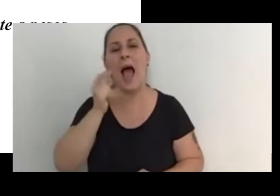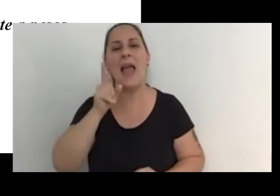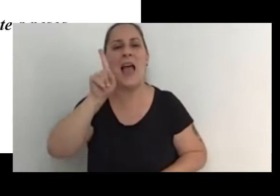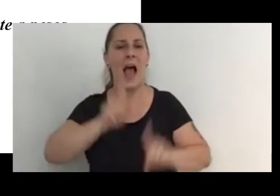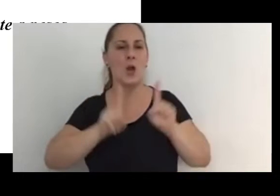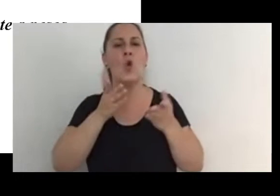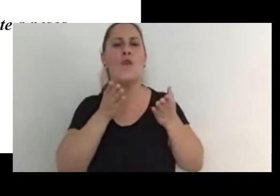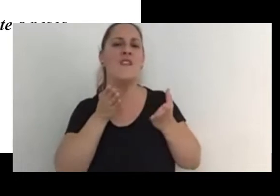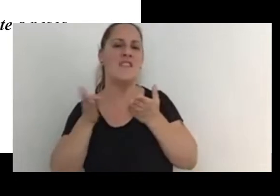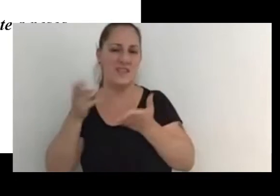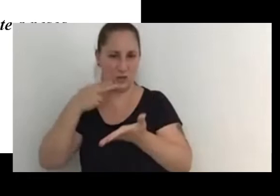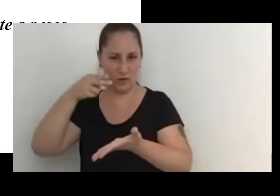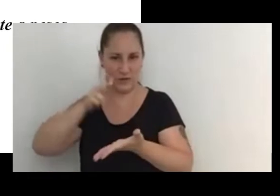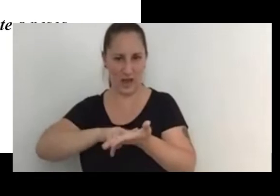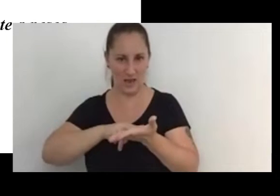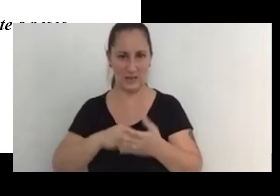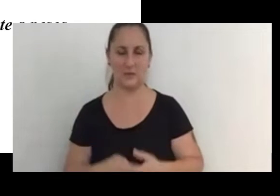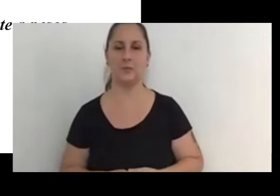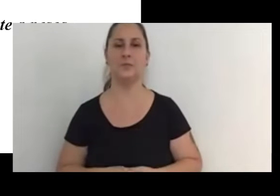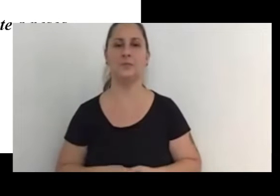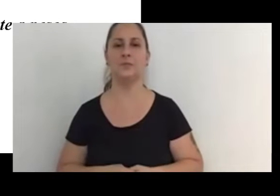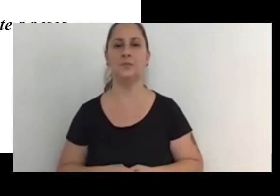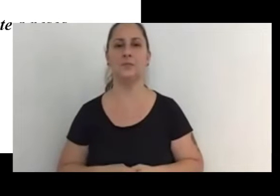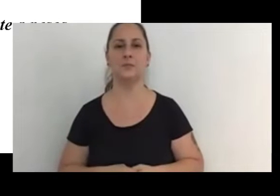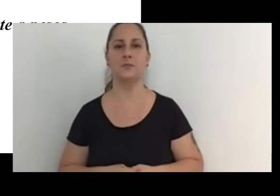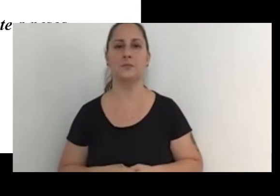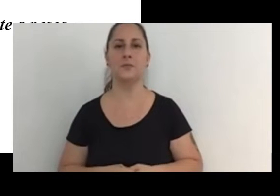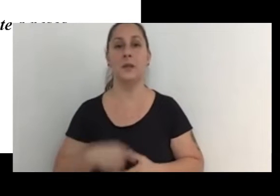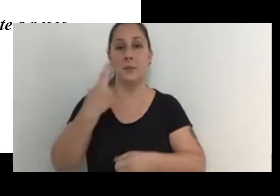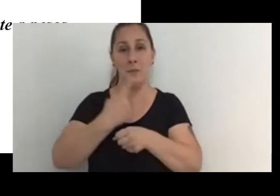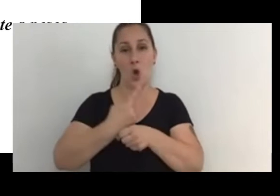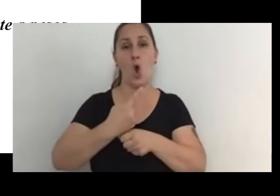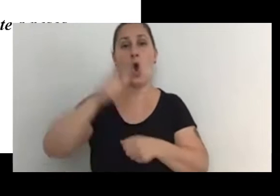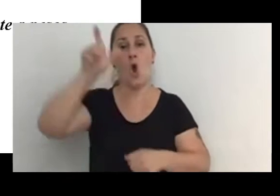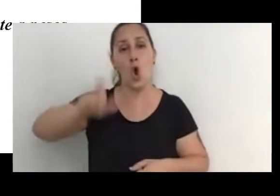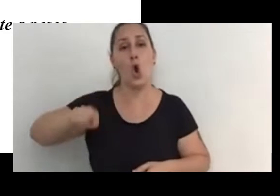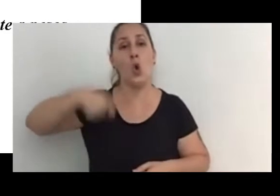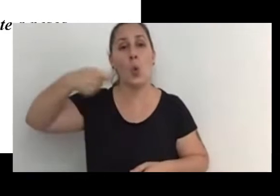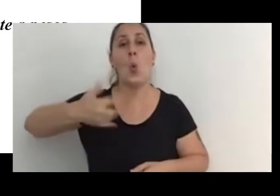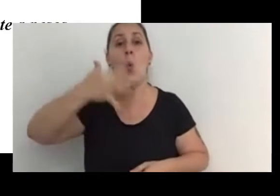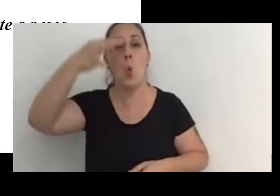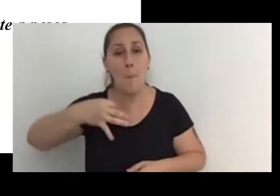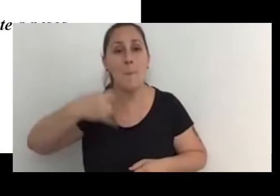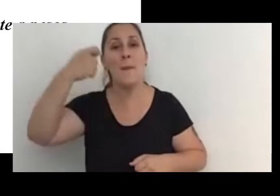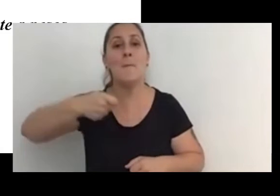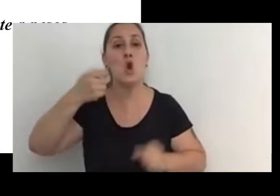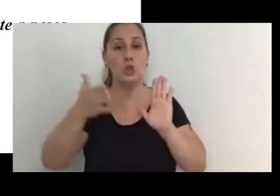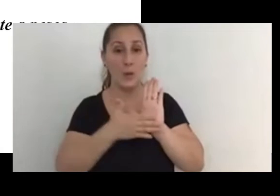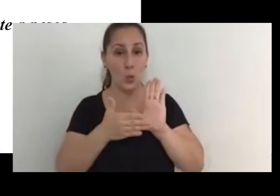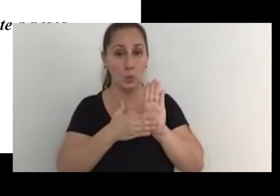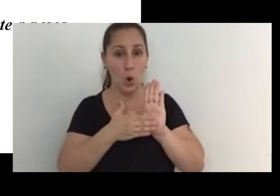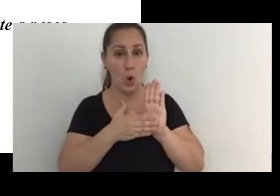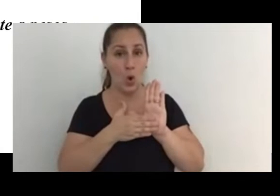fiscales. Primero, para todo contribuyente cumplidor del monotributo. ¿Y qué